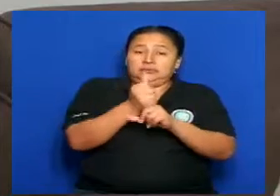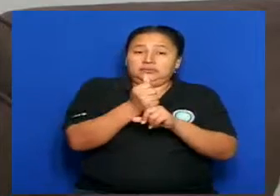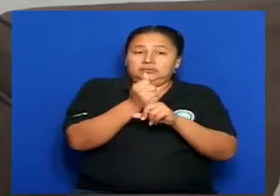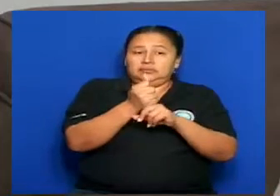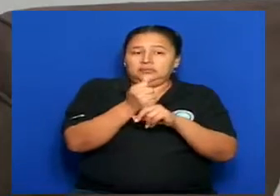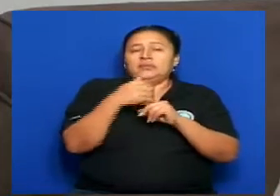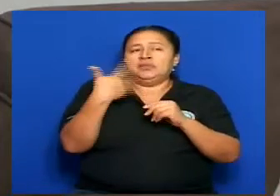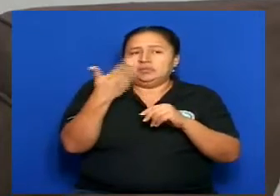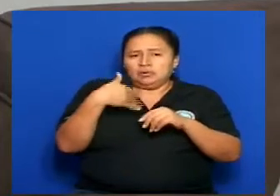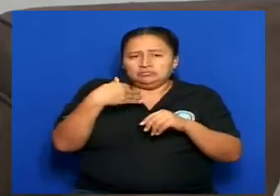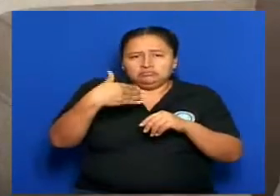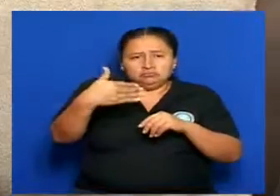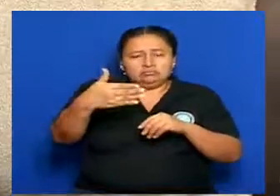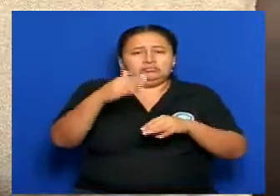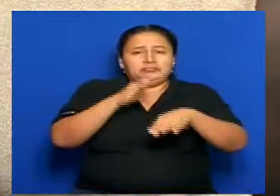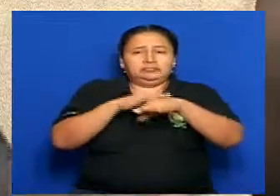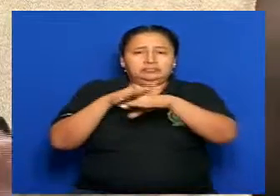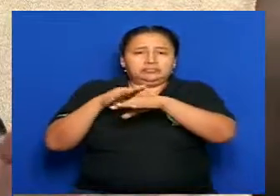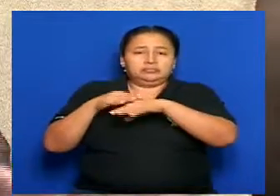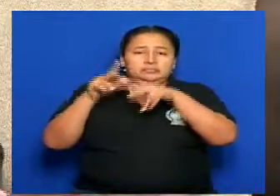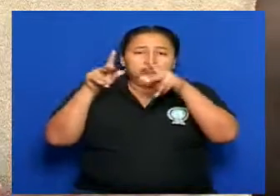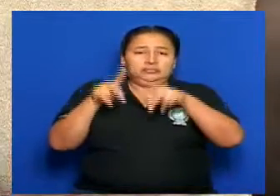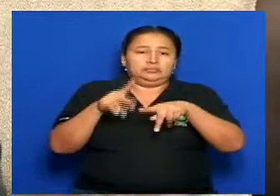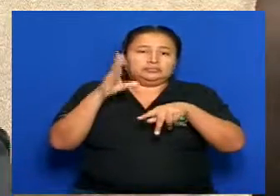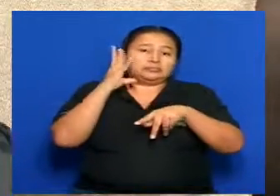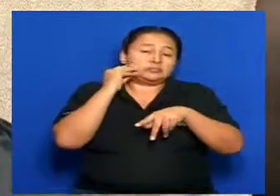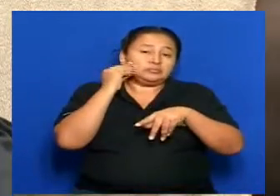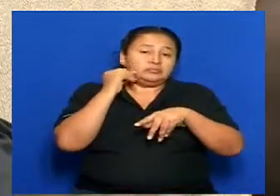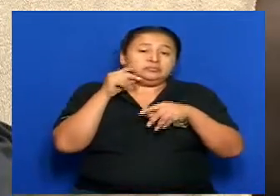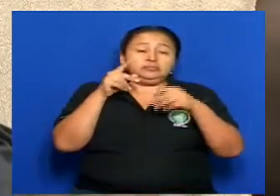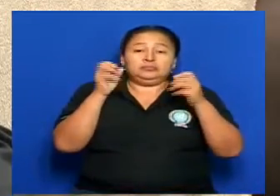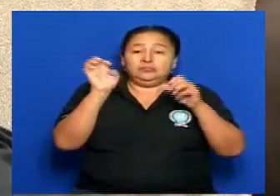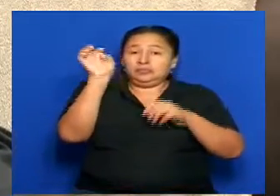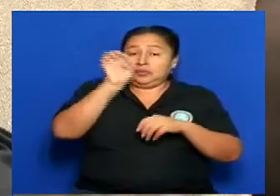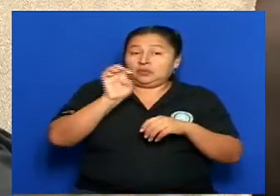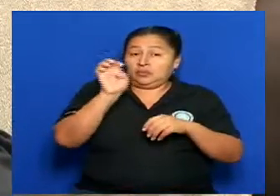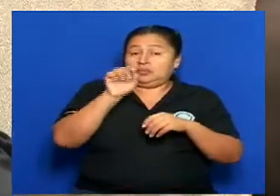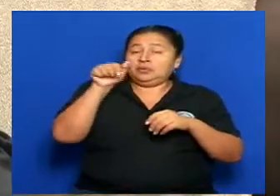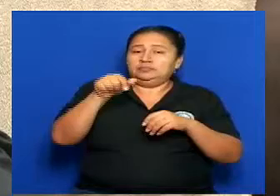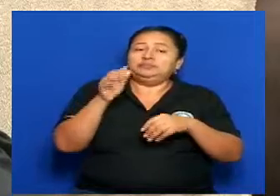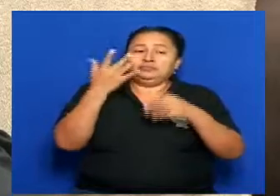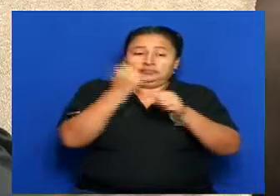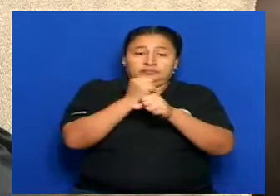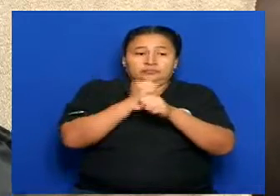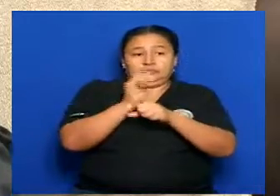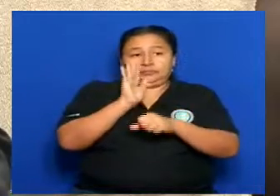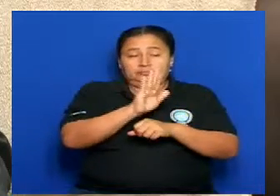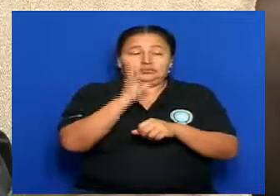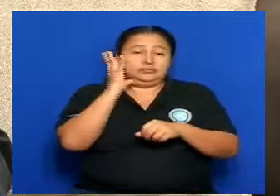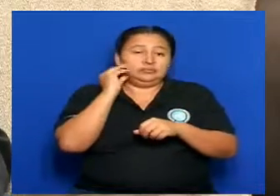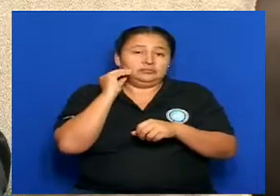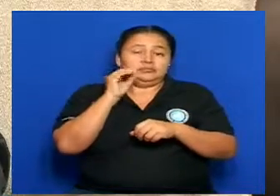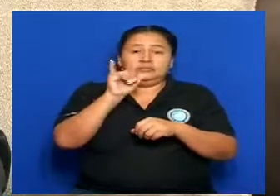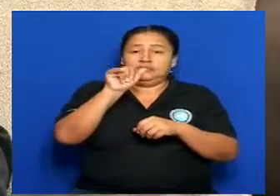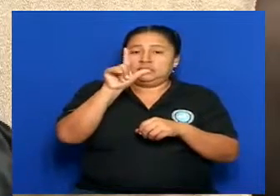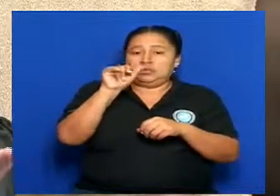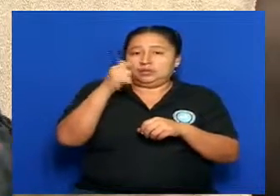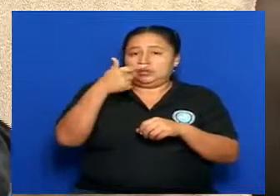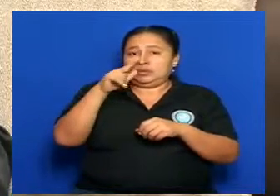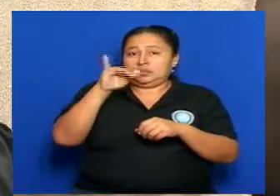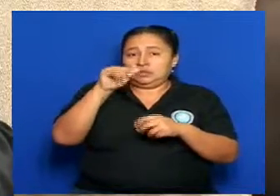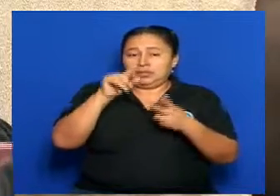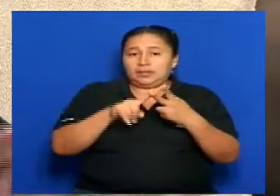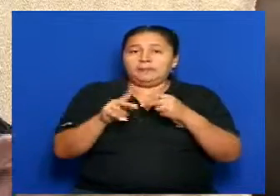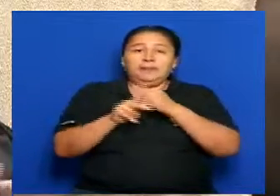en los próximos meses a los especialistas europeos que han estado trabajando en esta experiencia en yalagüina para la cabina